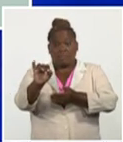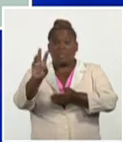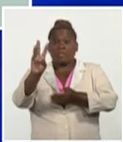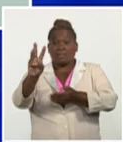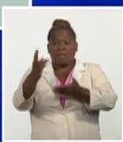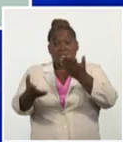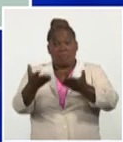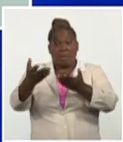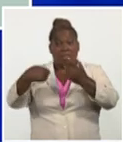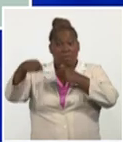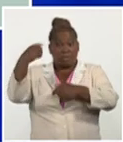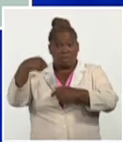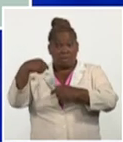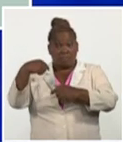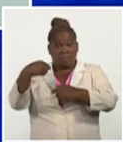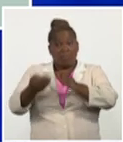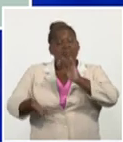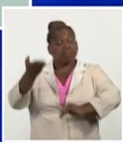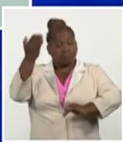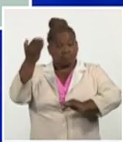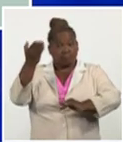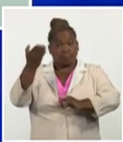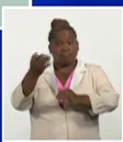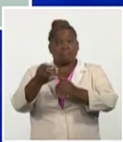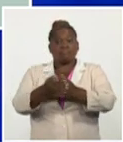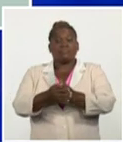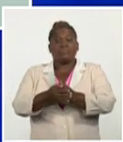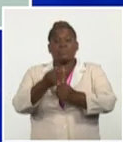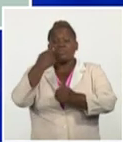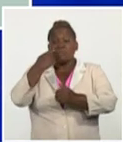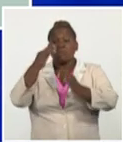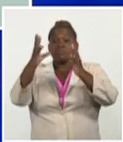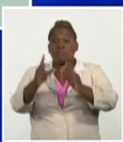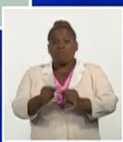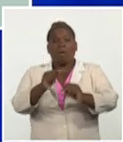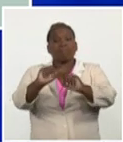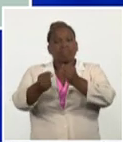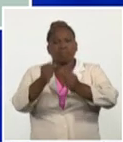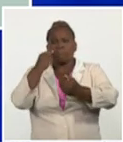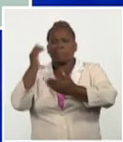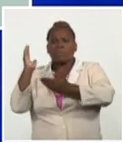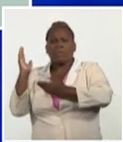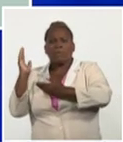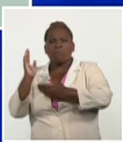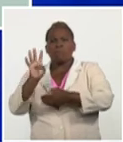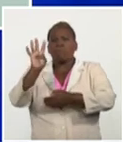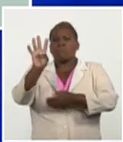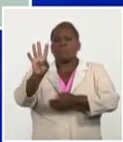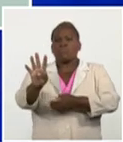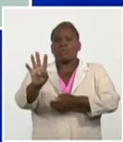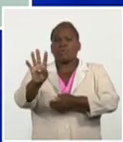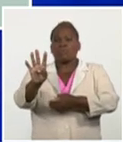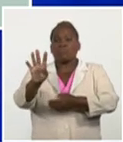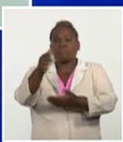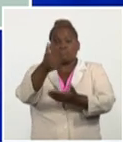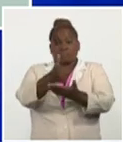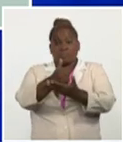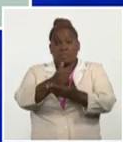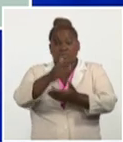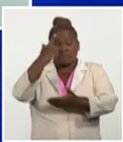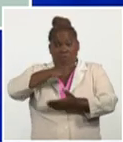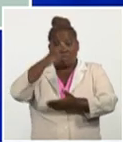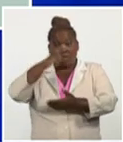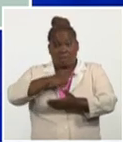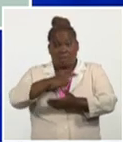realmente una cifra que evidencia control. 4 de ellos en el municipio Ciego y en